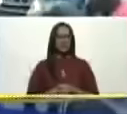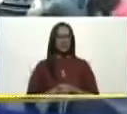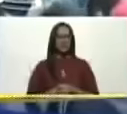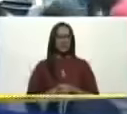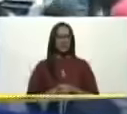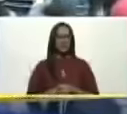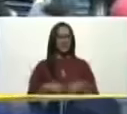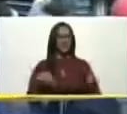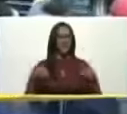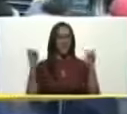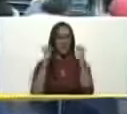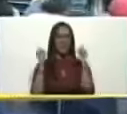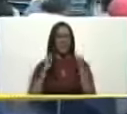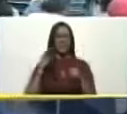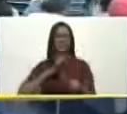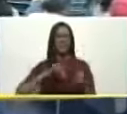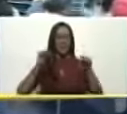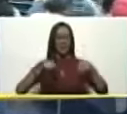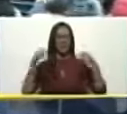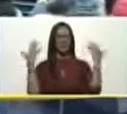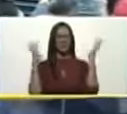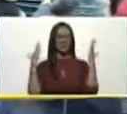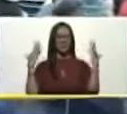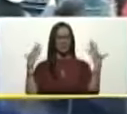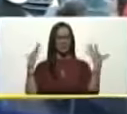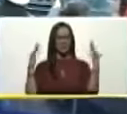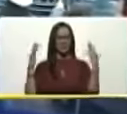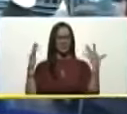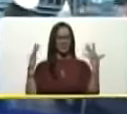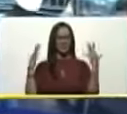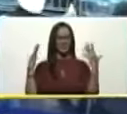Feliz de estar aquí, amar un aplauso a esta